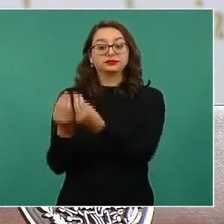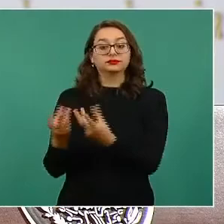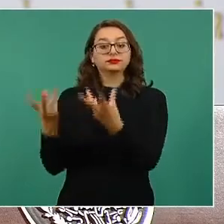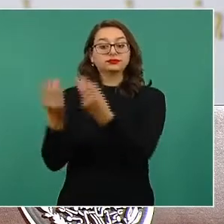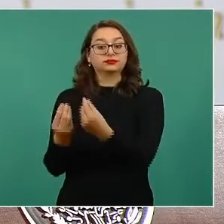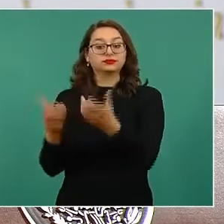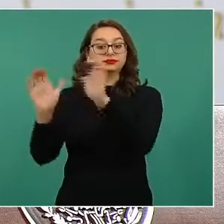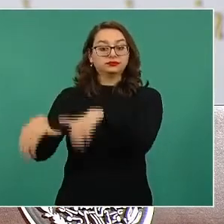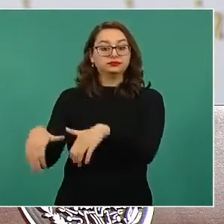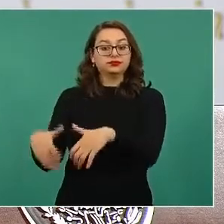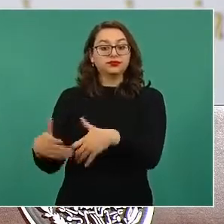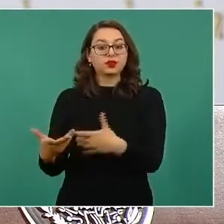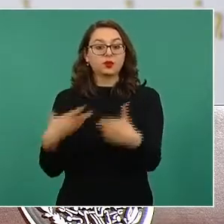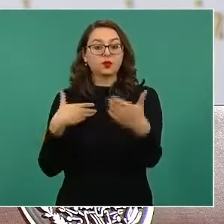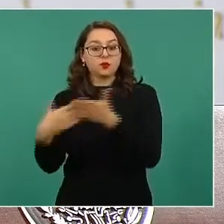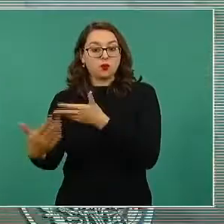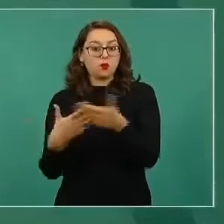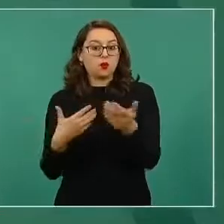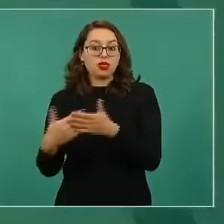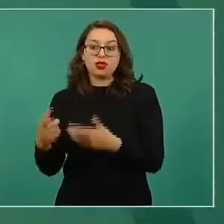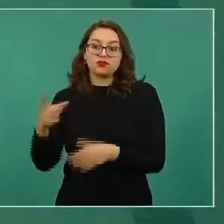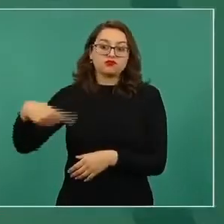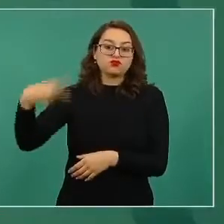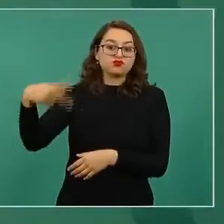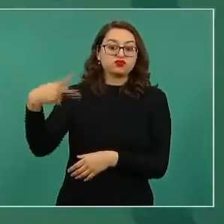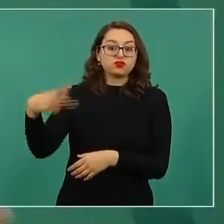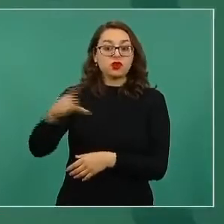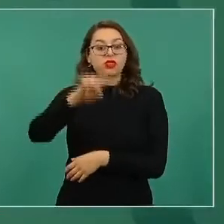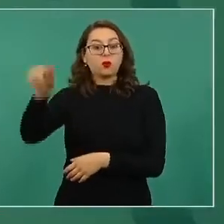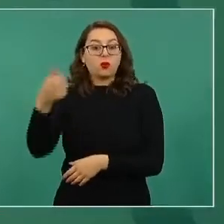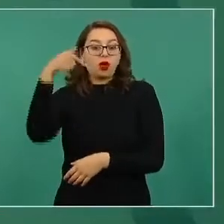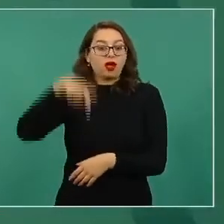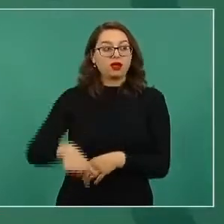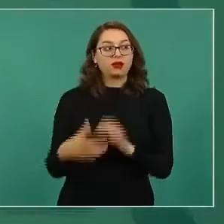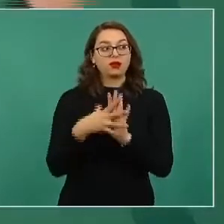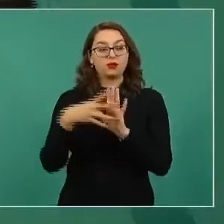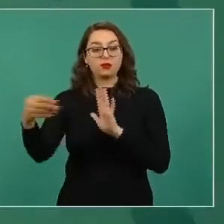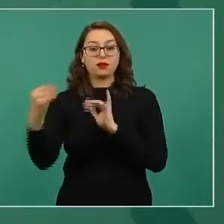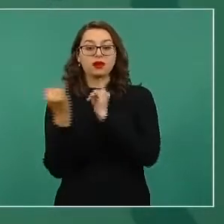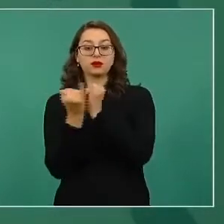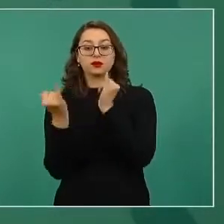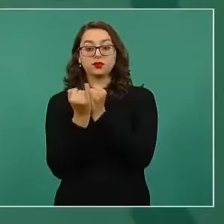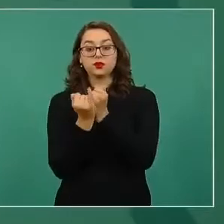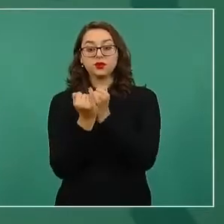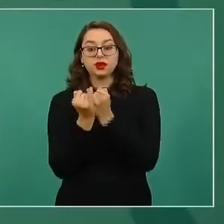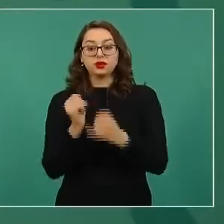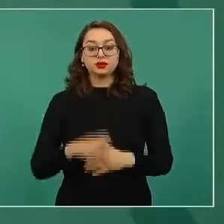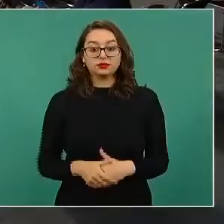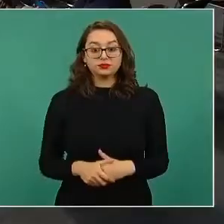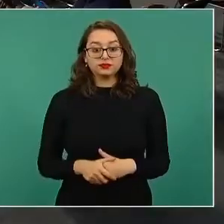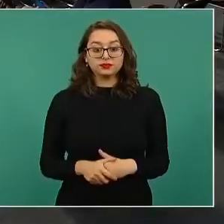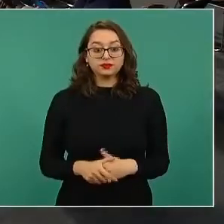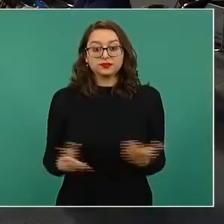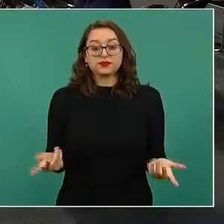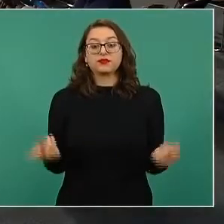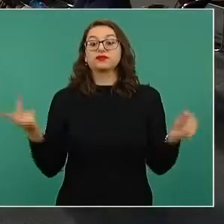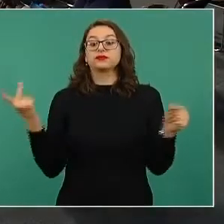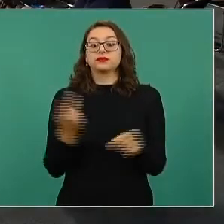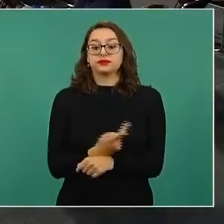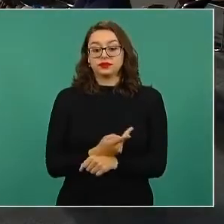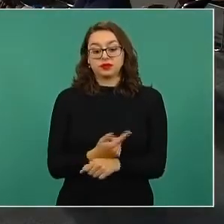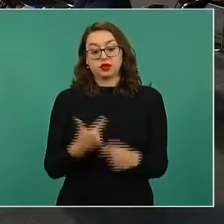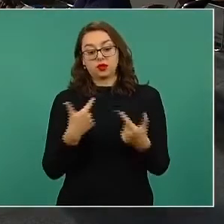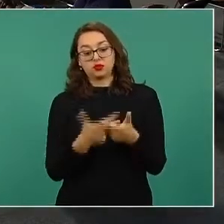De allá vino también eso, de que terminaban en el Partido Popular o en